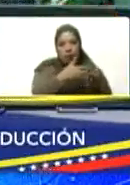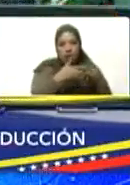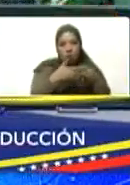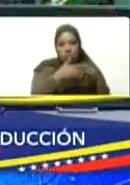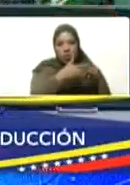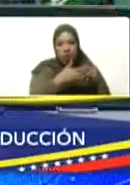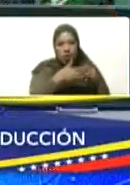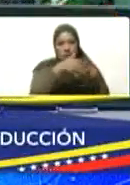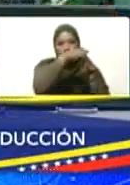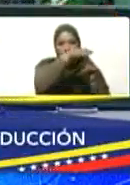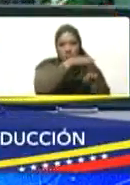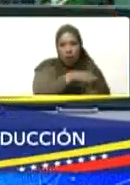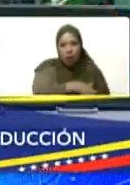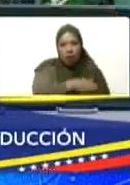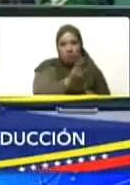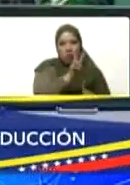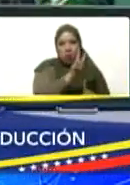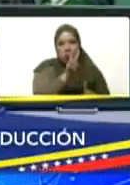económica, petrolera,